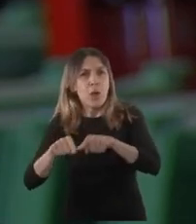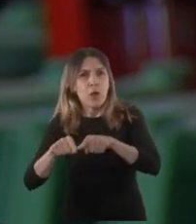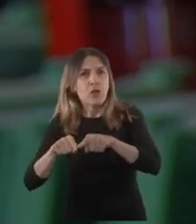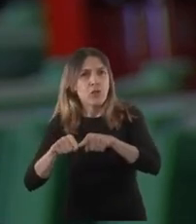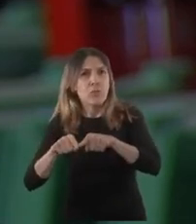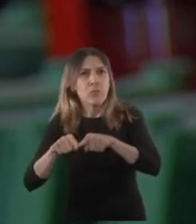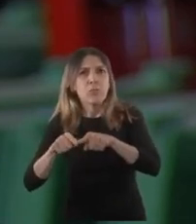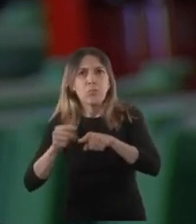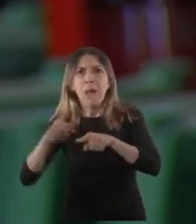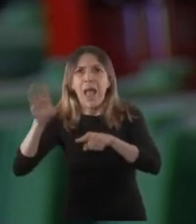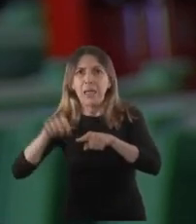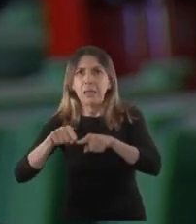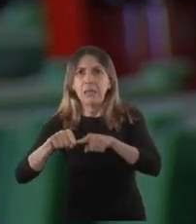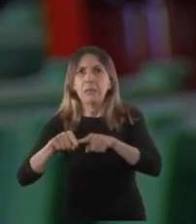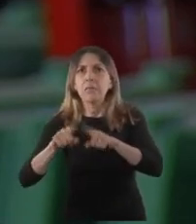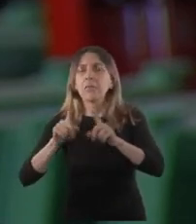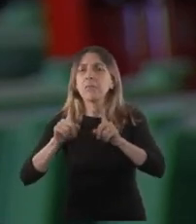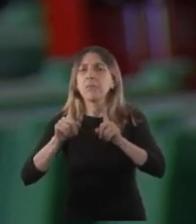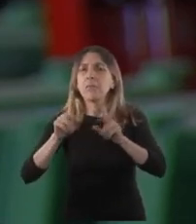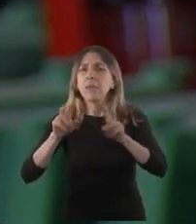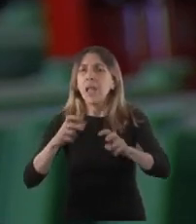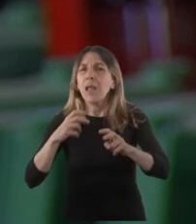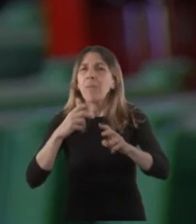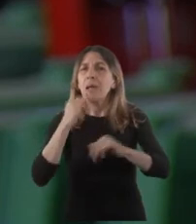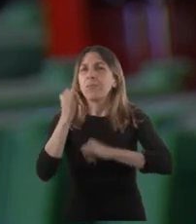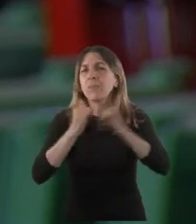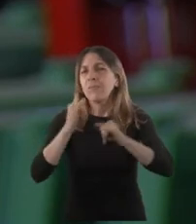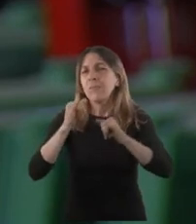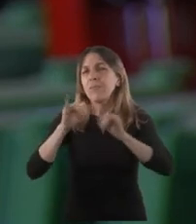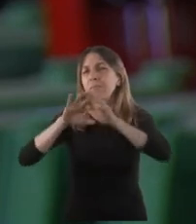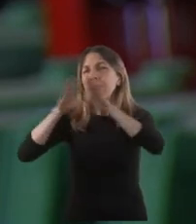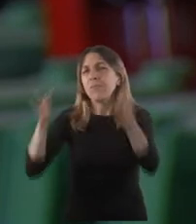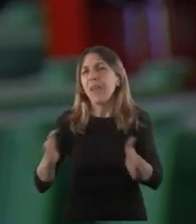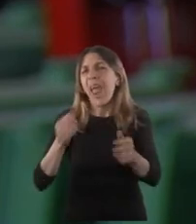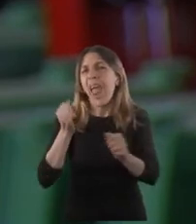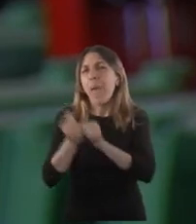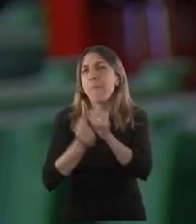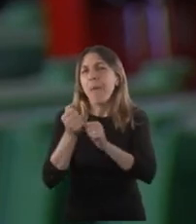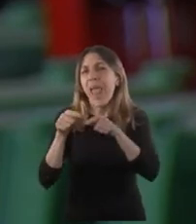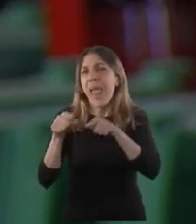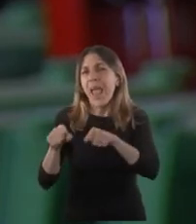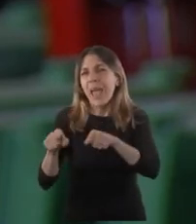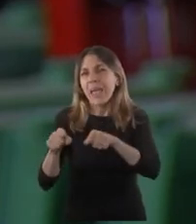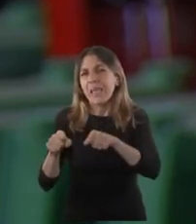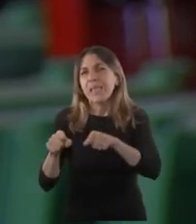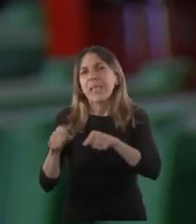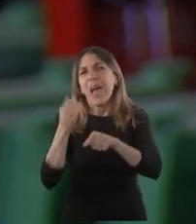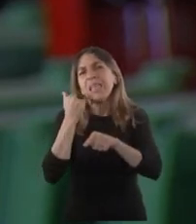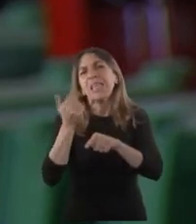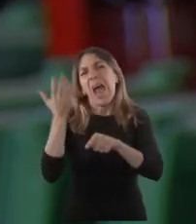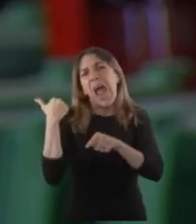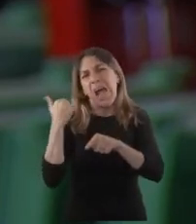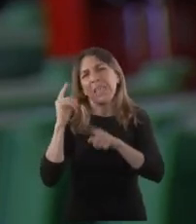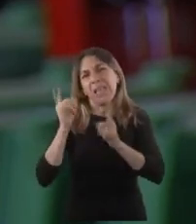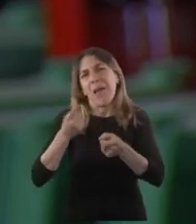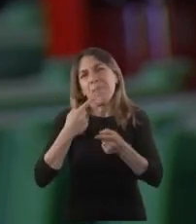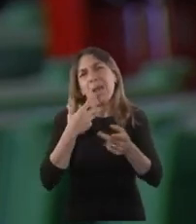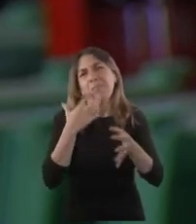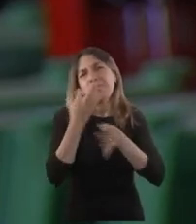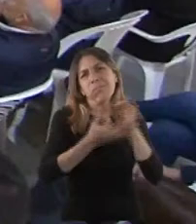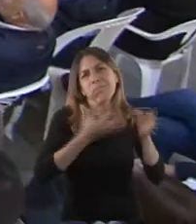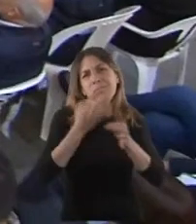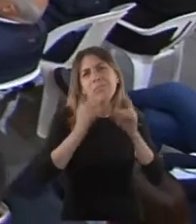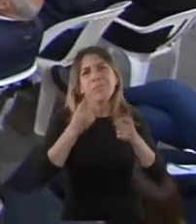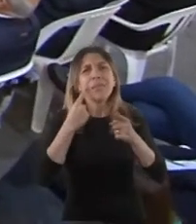allá de hablar de la empresa, que lógicamente algo lo hicimos también en el camino